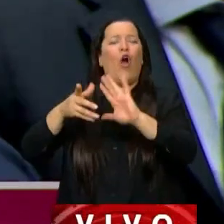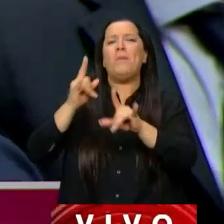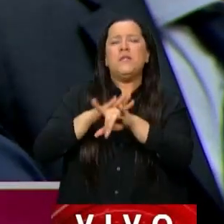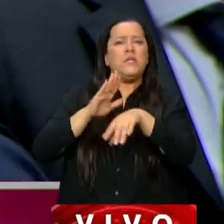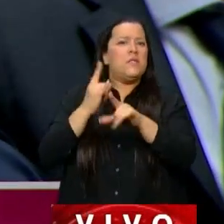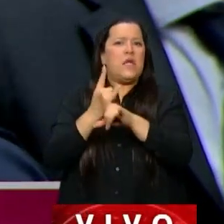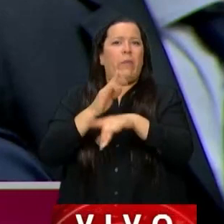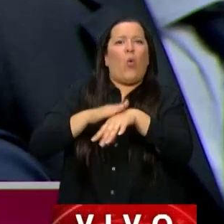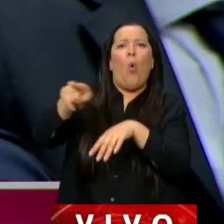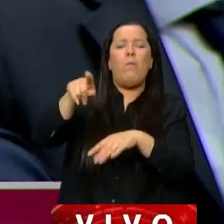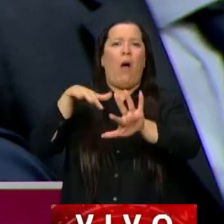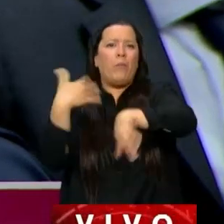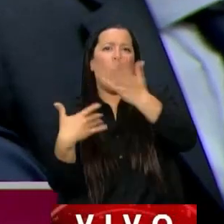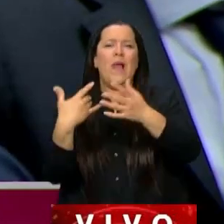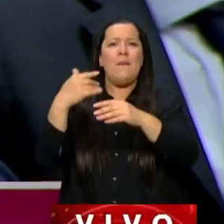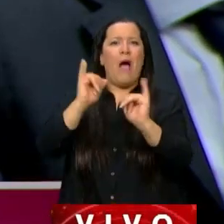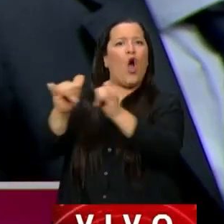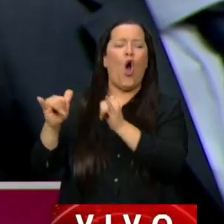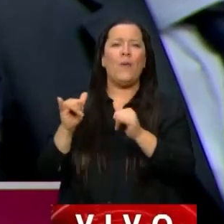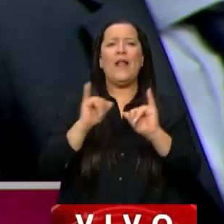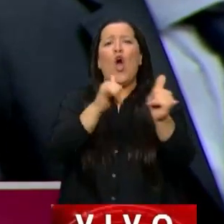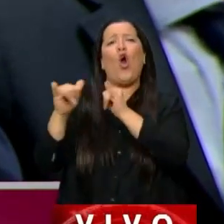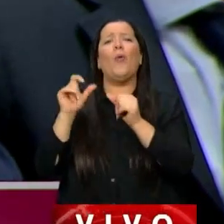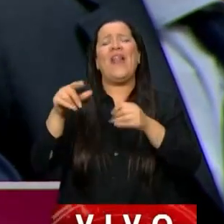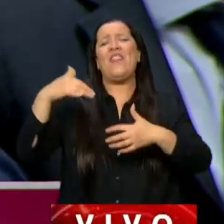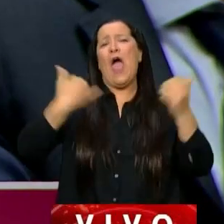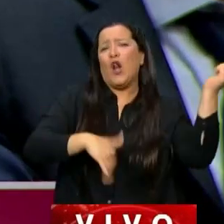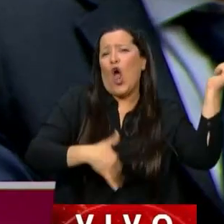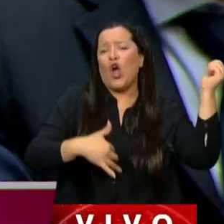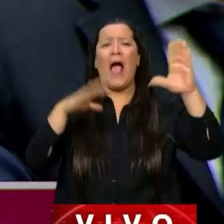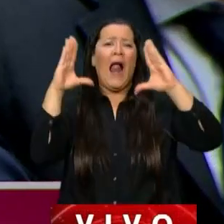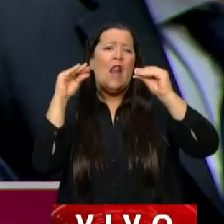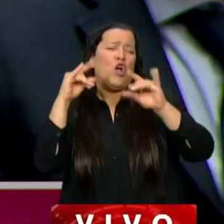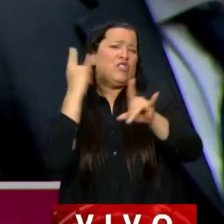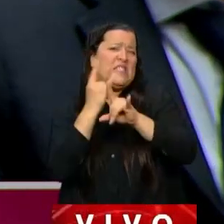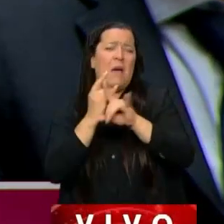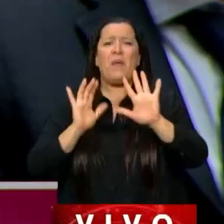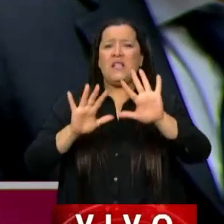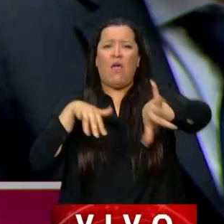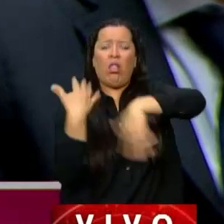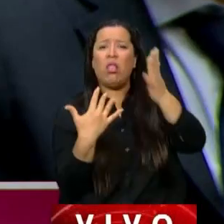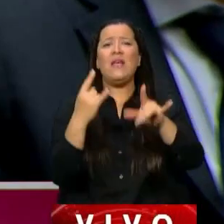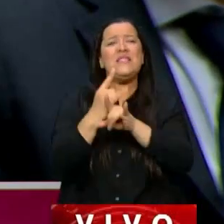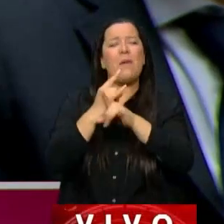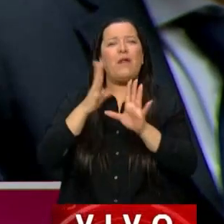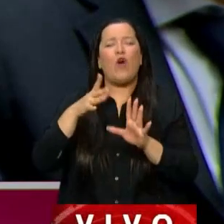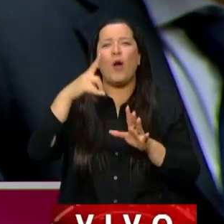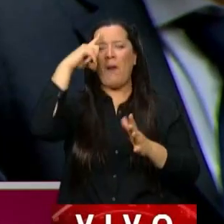hacen problemas, son los jóvenes del rock y de la noche, y siempre se los